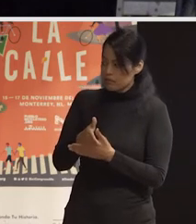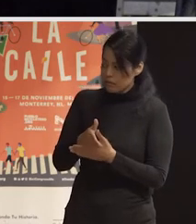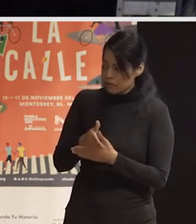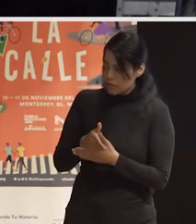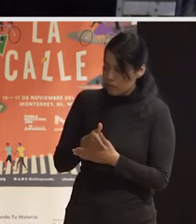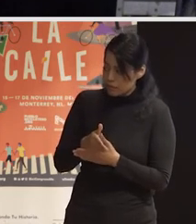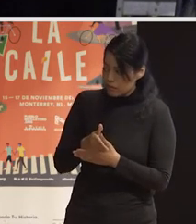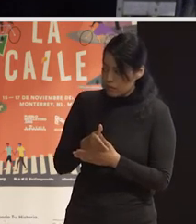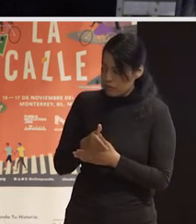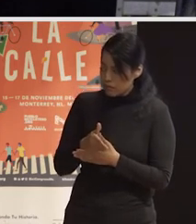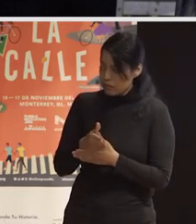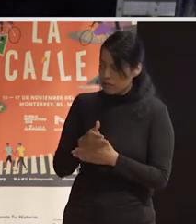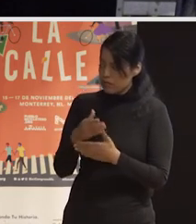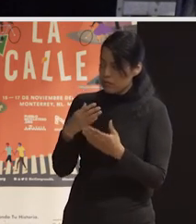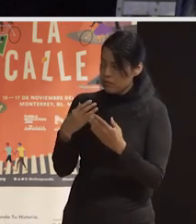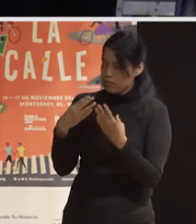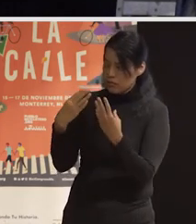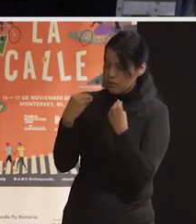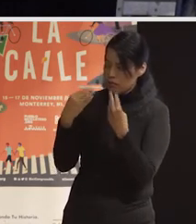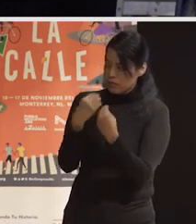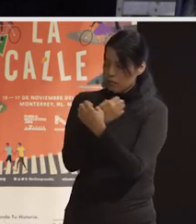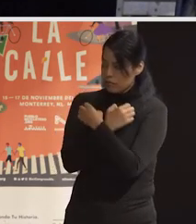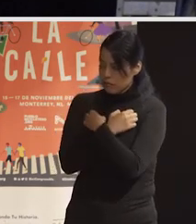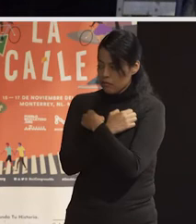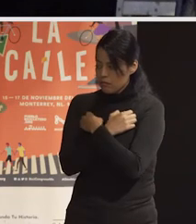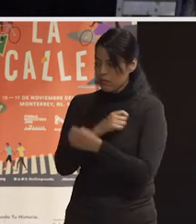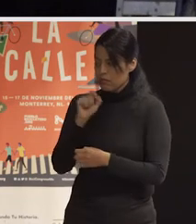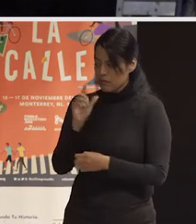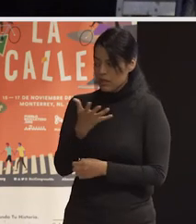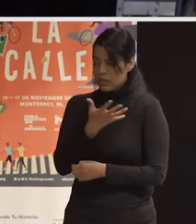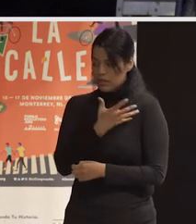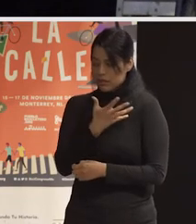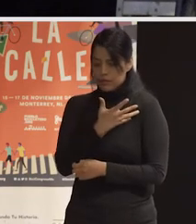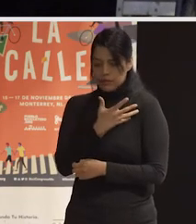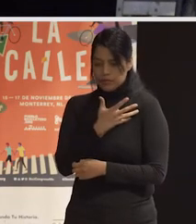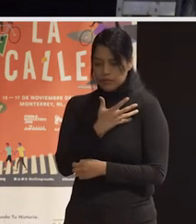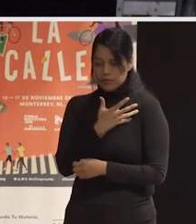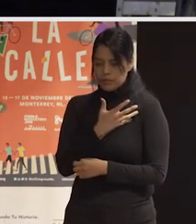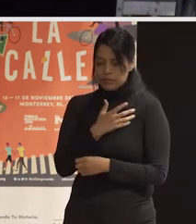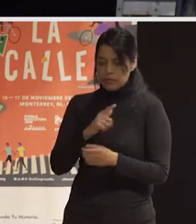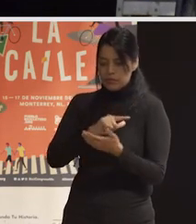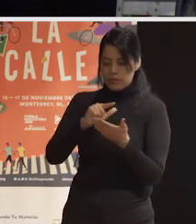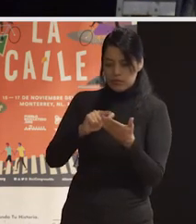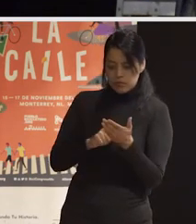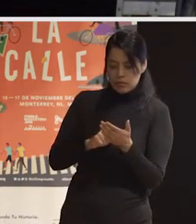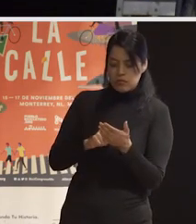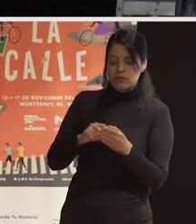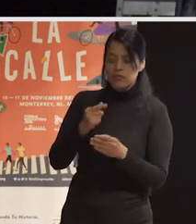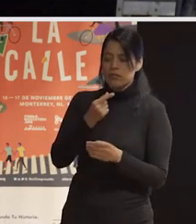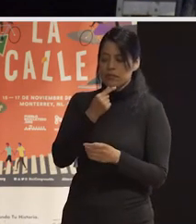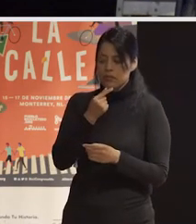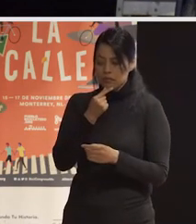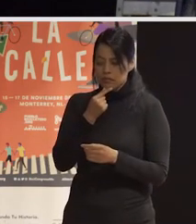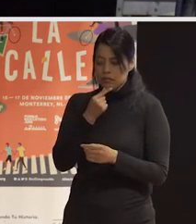a la alfabetización también tenemos espacios para niños que le